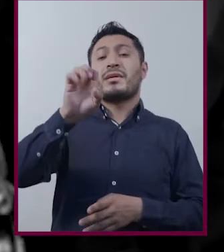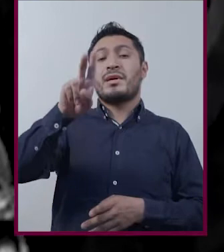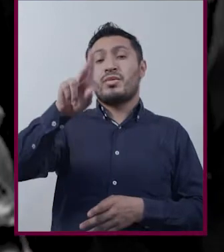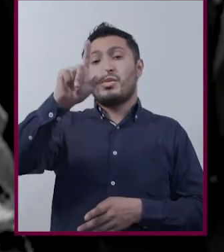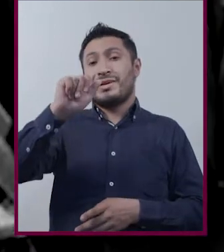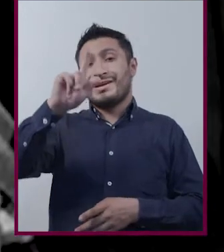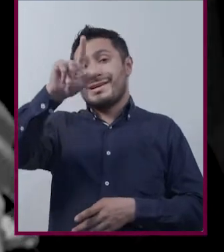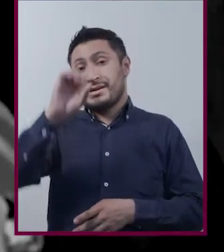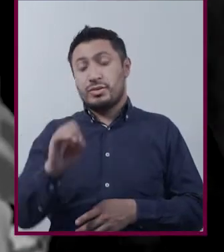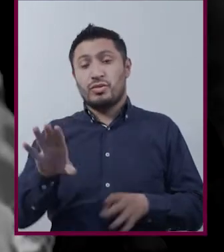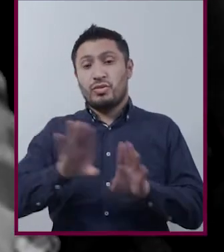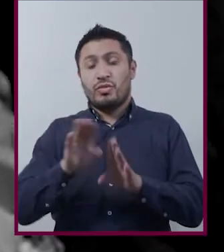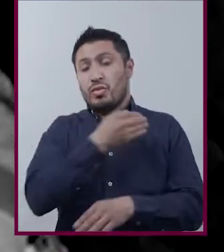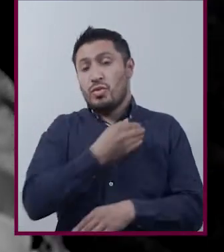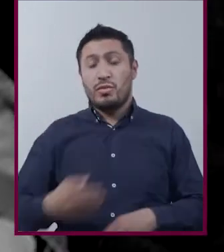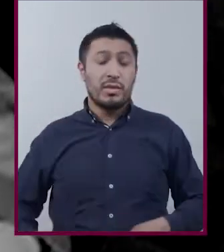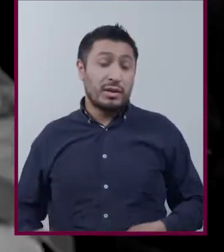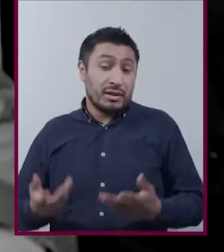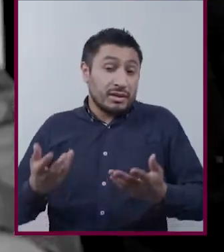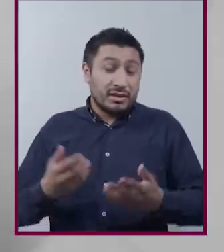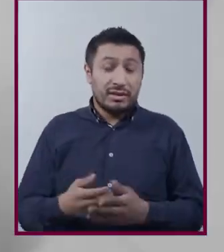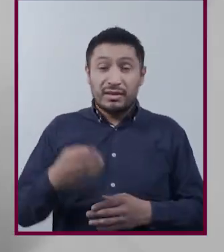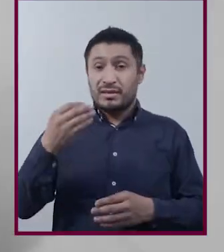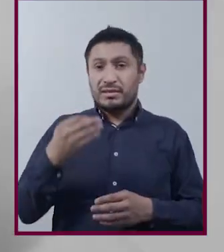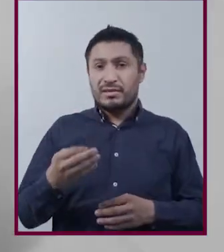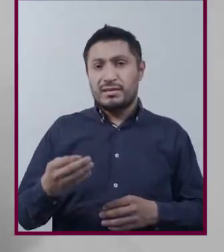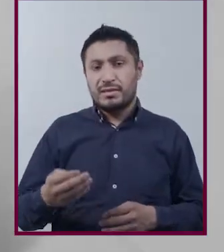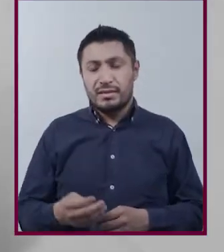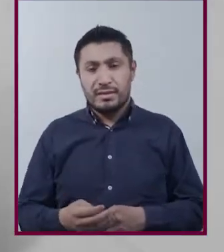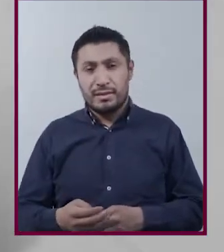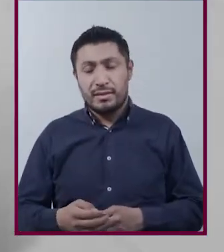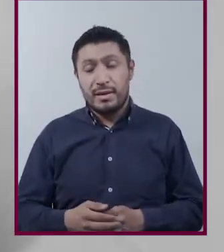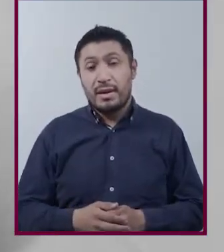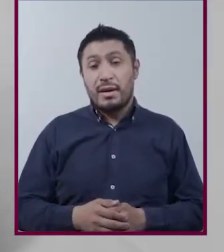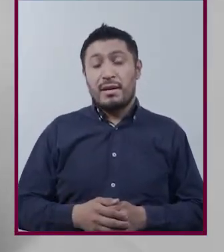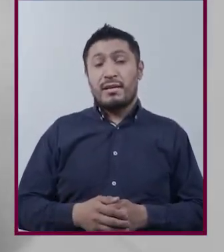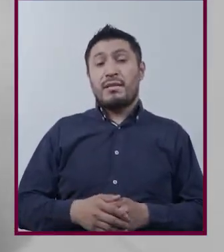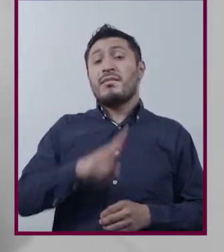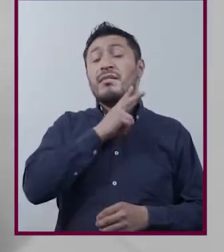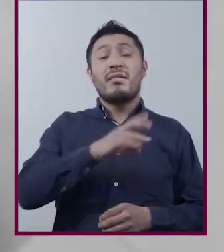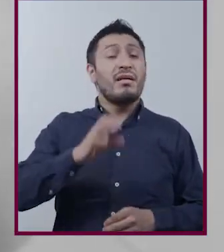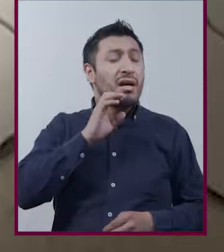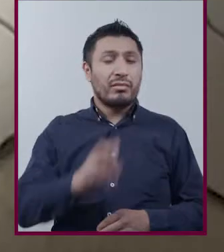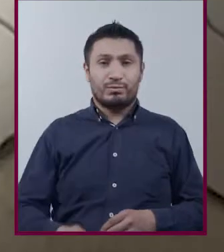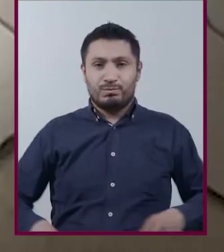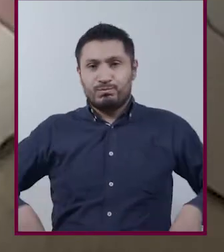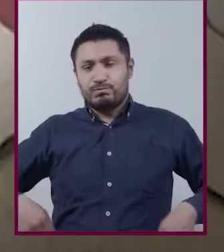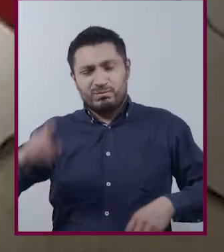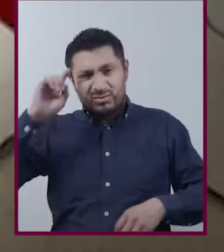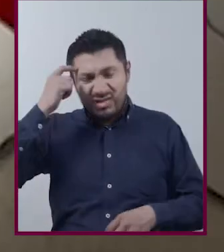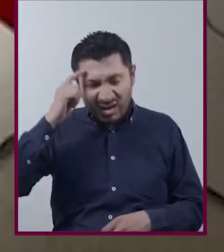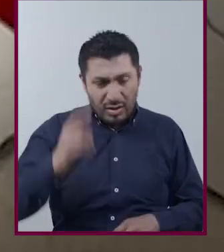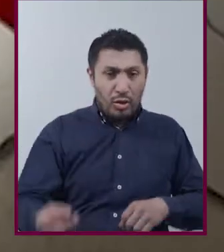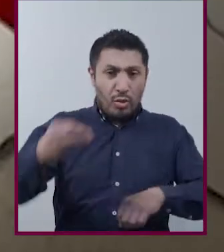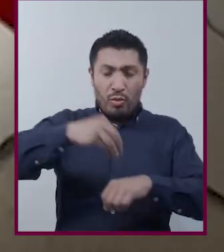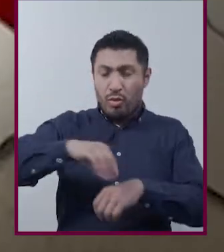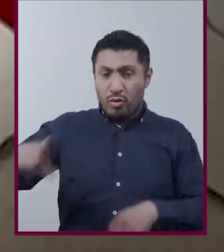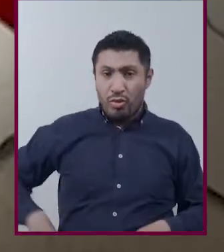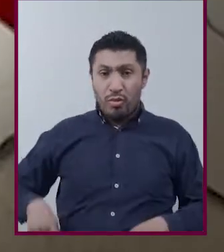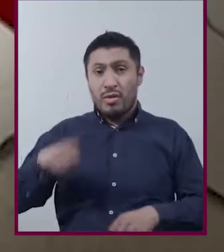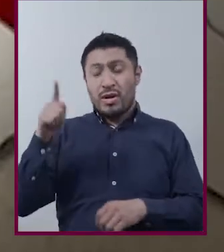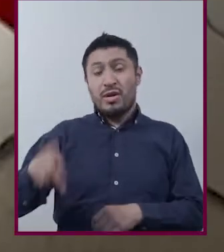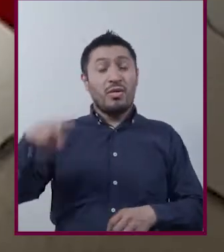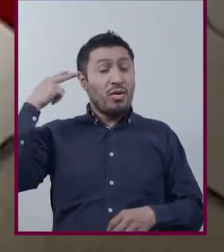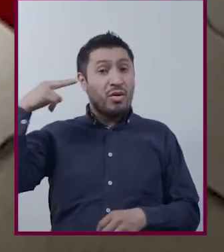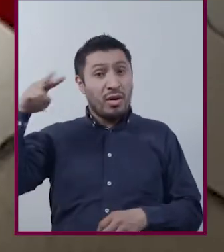Gutiérrez como presidente provisional. Indignado, Carranza desconoció la convención e instaló su gobierno en el estado